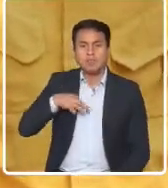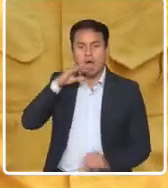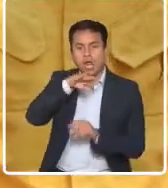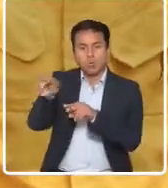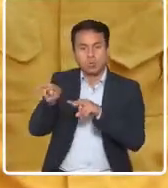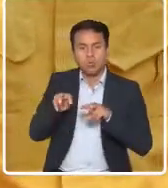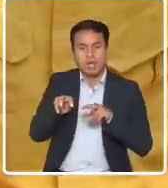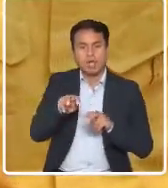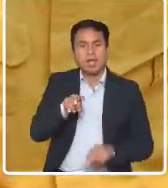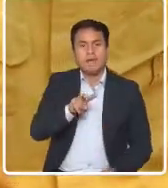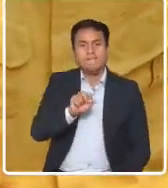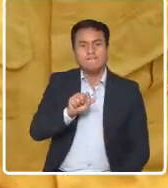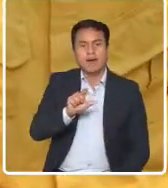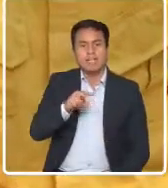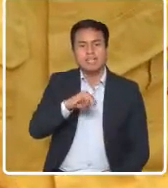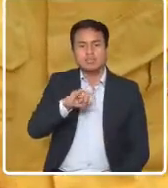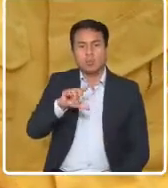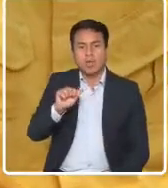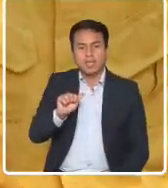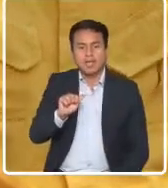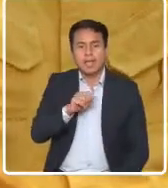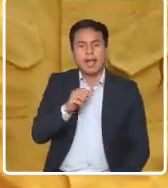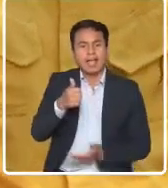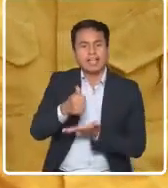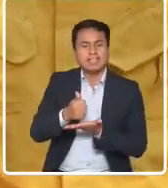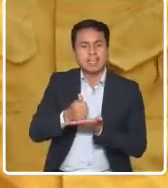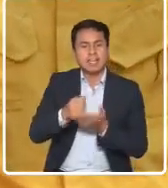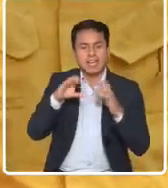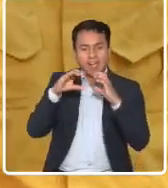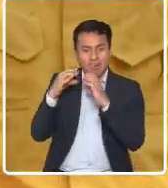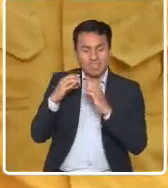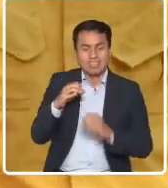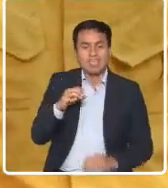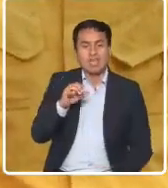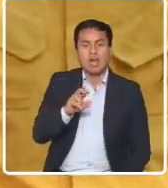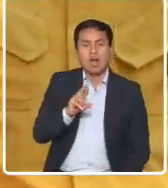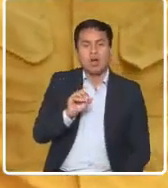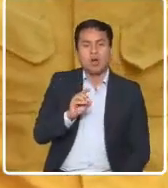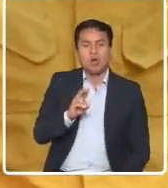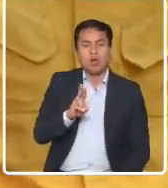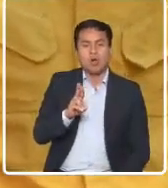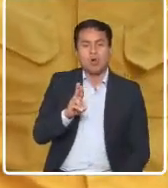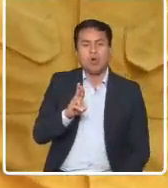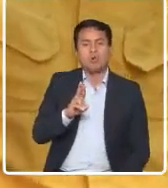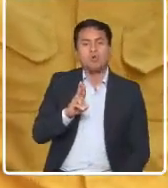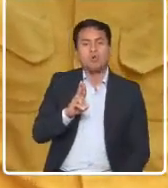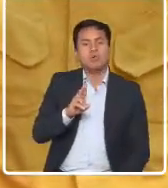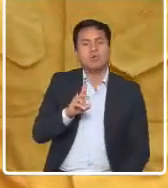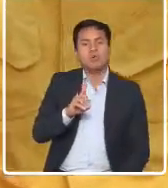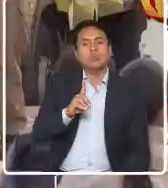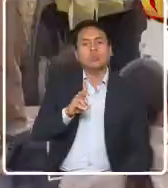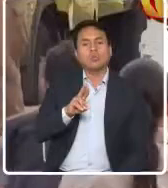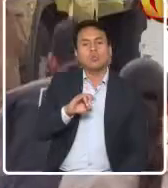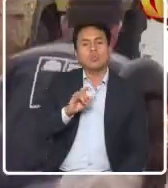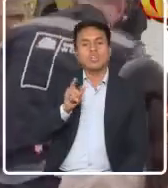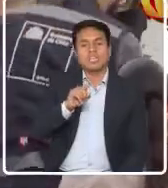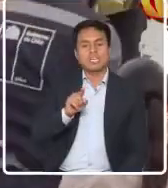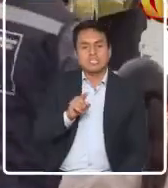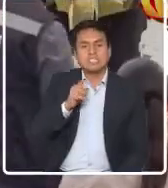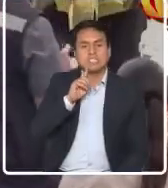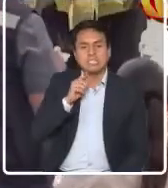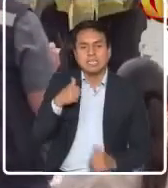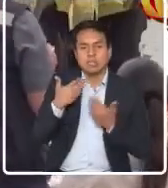de Agricultura, Esteban Valenzuela, a la alcaldesa de Cauquenes, Neri Rodríguez, para entregar estos reconocimientos.